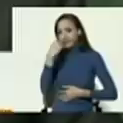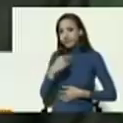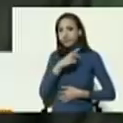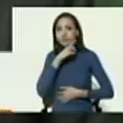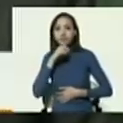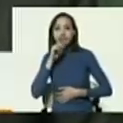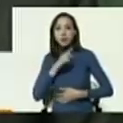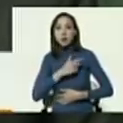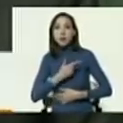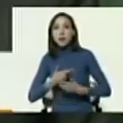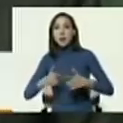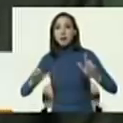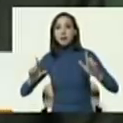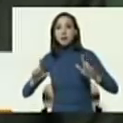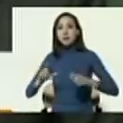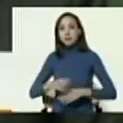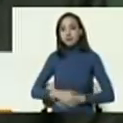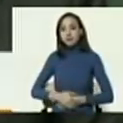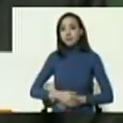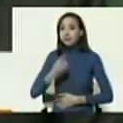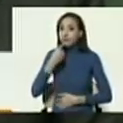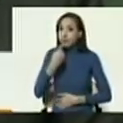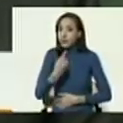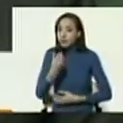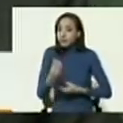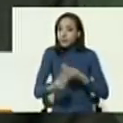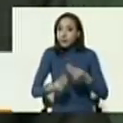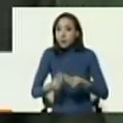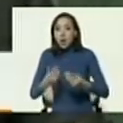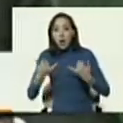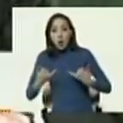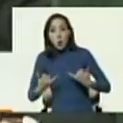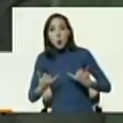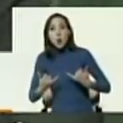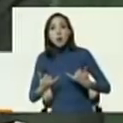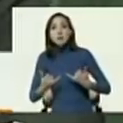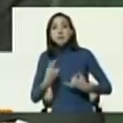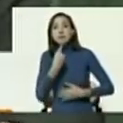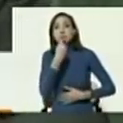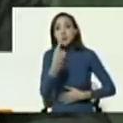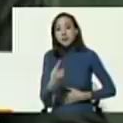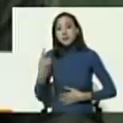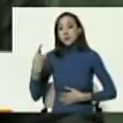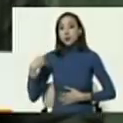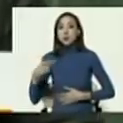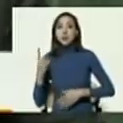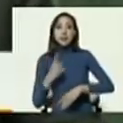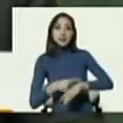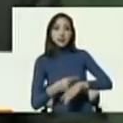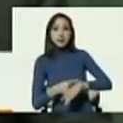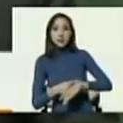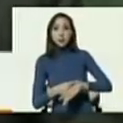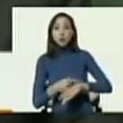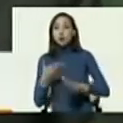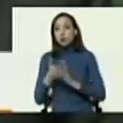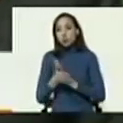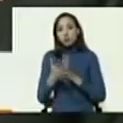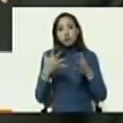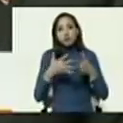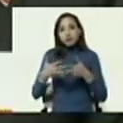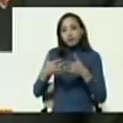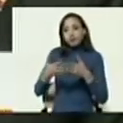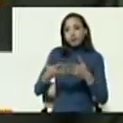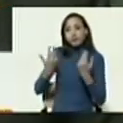libertad. En consecuencia, decimos hoy, es tiempo de detener la demencia imperialista y de